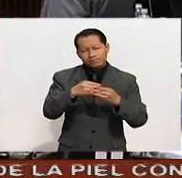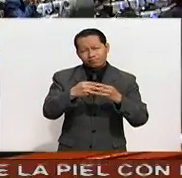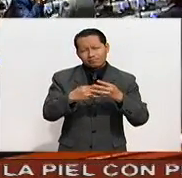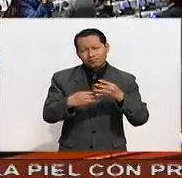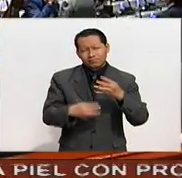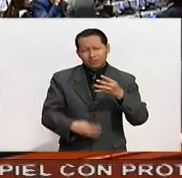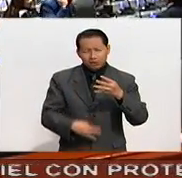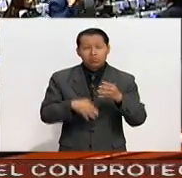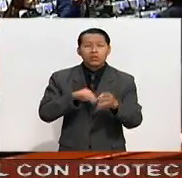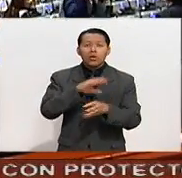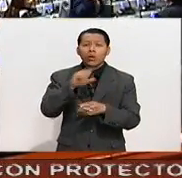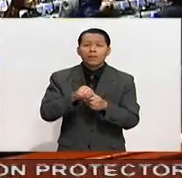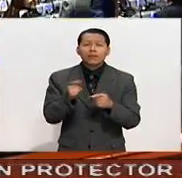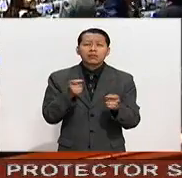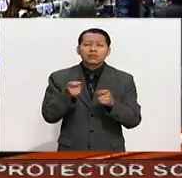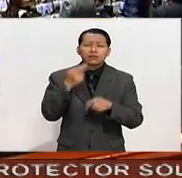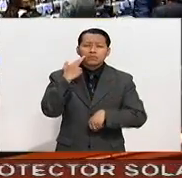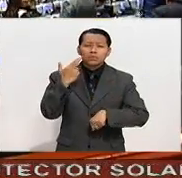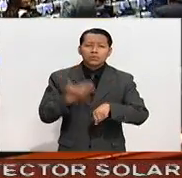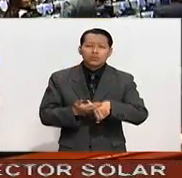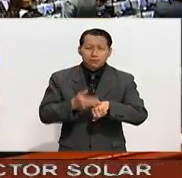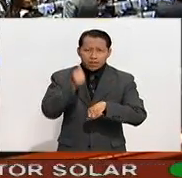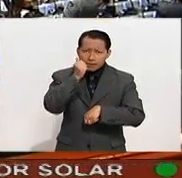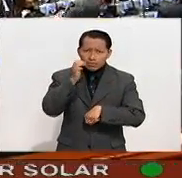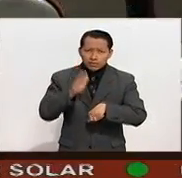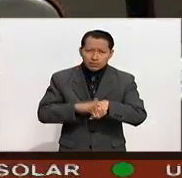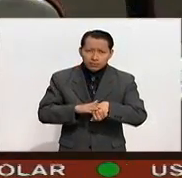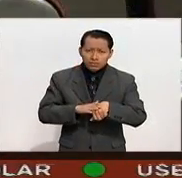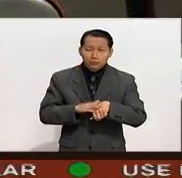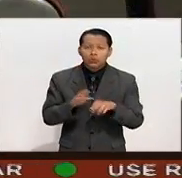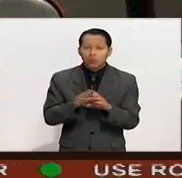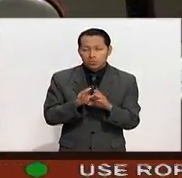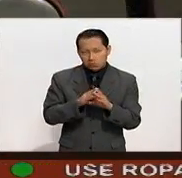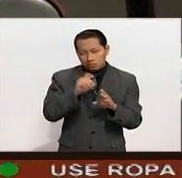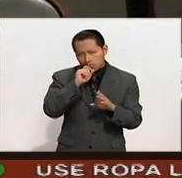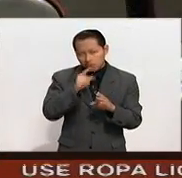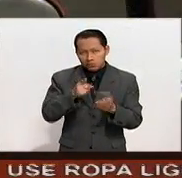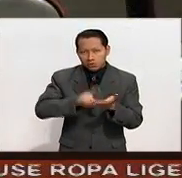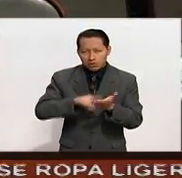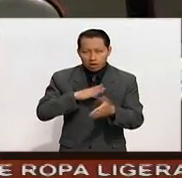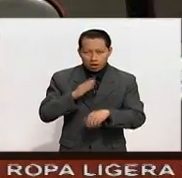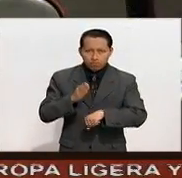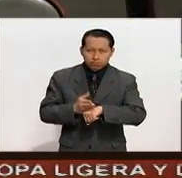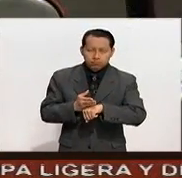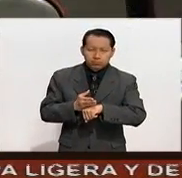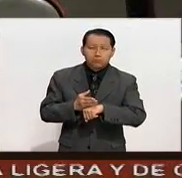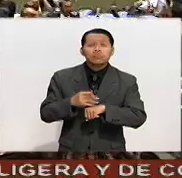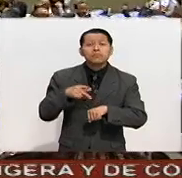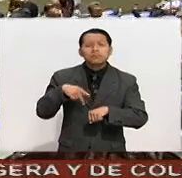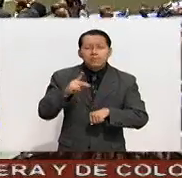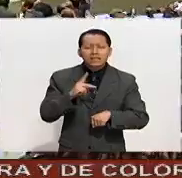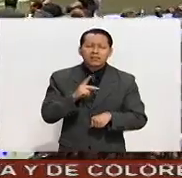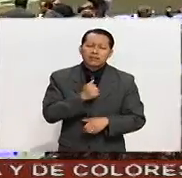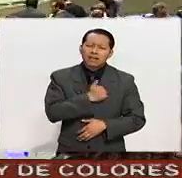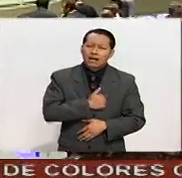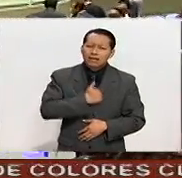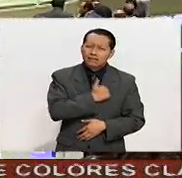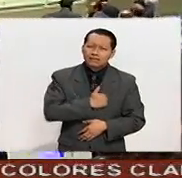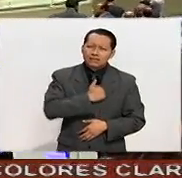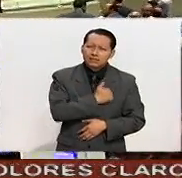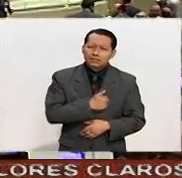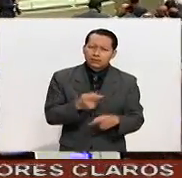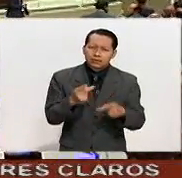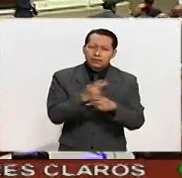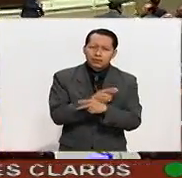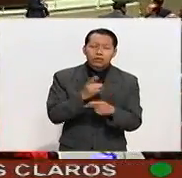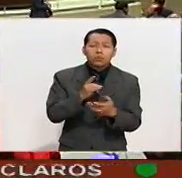regulación en el tema de las responsabilidades administrativas con sus respectivas sanciones, pero subrayó que es lamentable que se reduzca